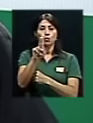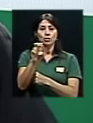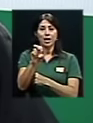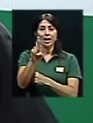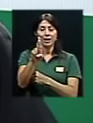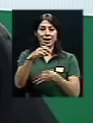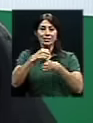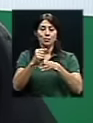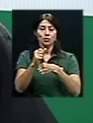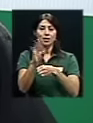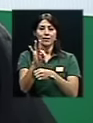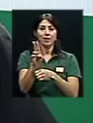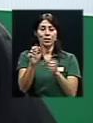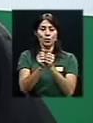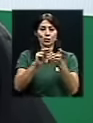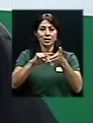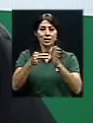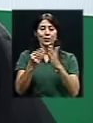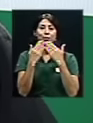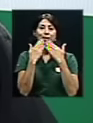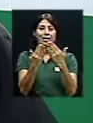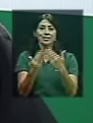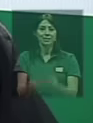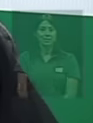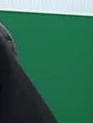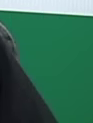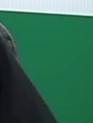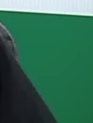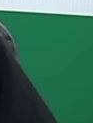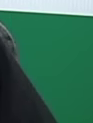donde hacemos televisión con sentido. Gracias.